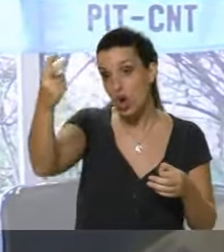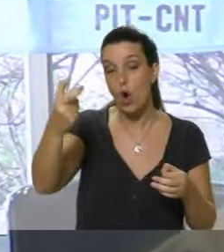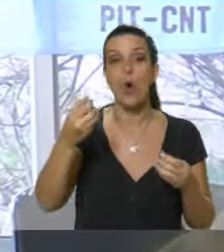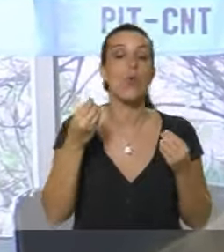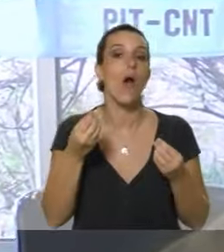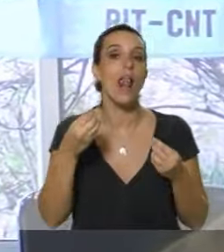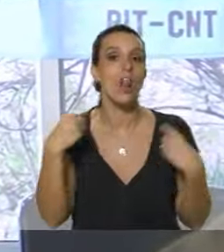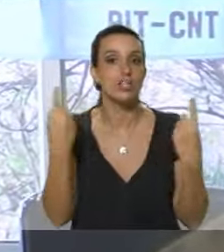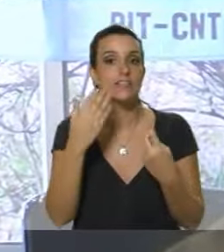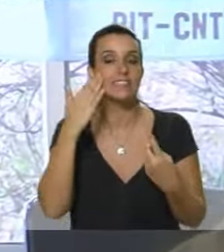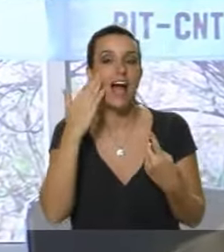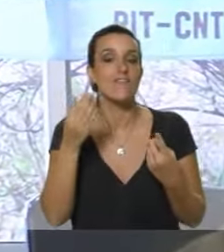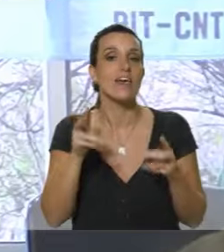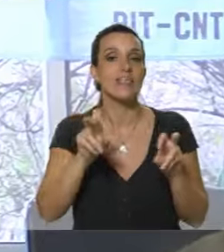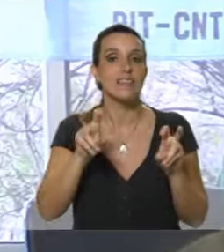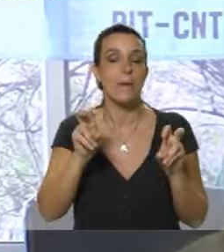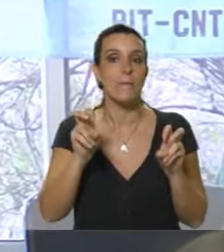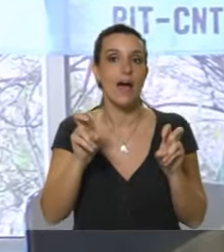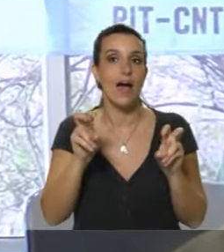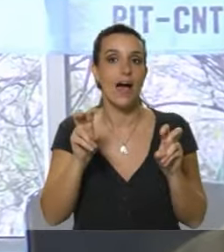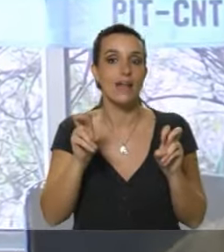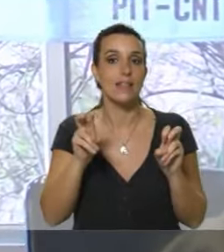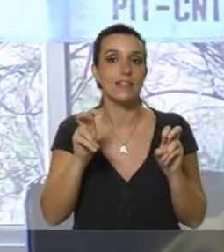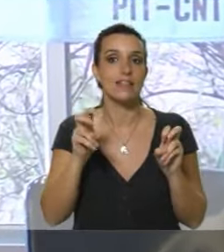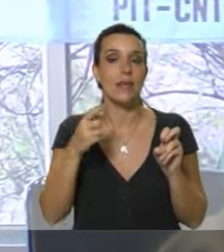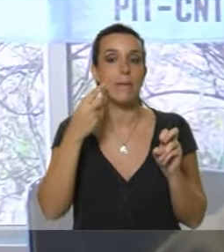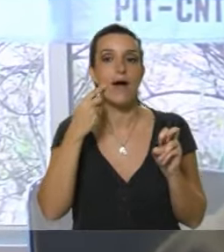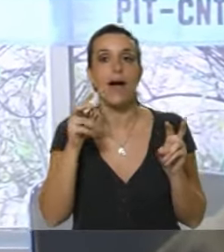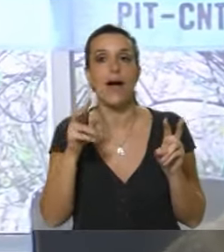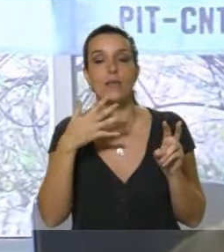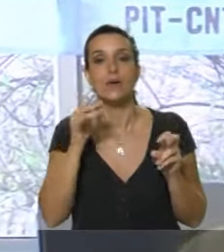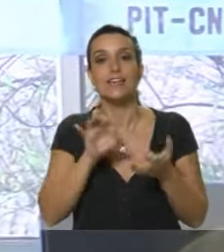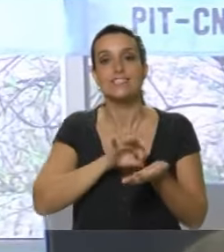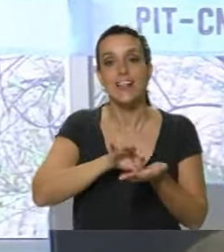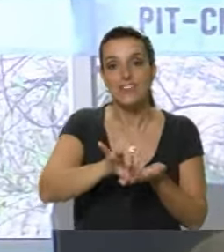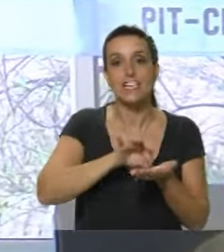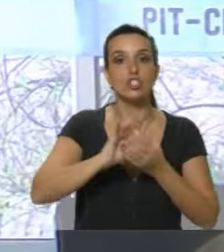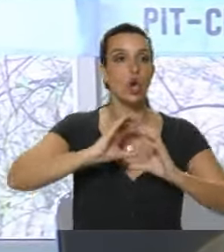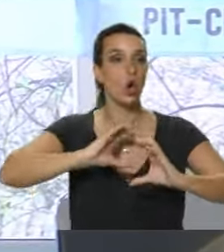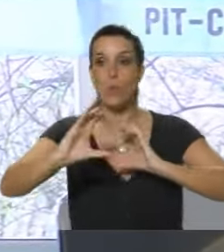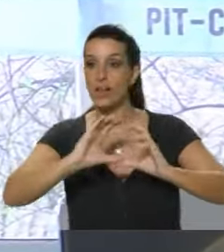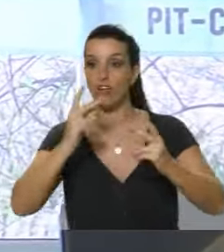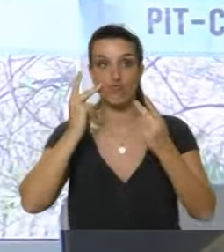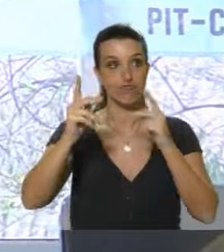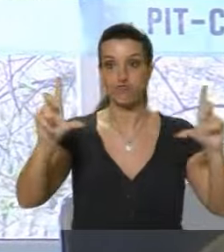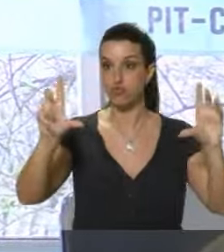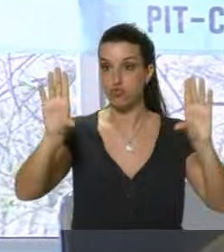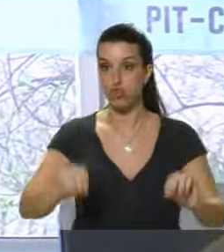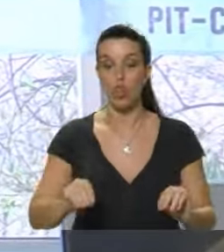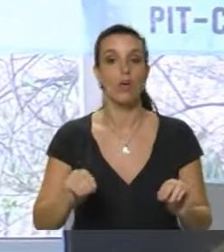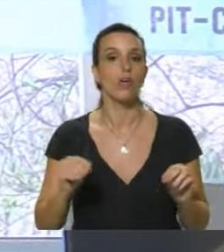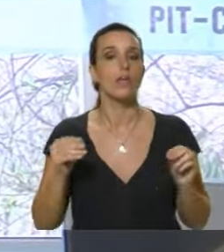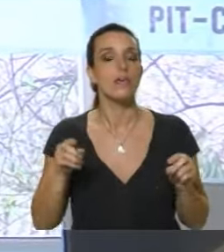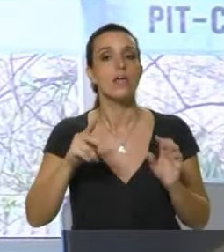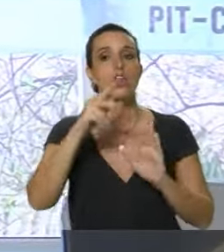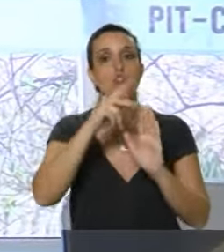que entendemos que es una regresión del punto de vista del régimen en materia de servicios de comunicación audiovisual y telecomunicaciones, y que esta